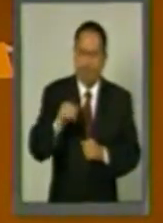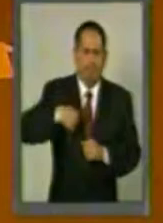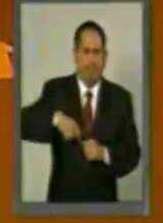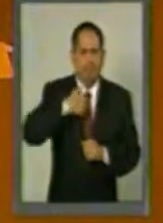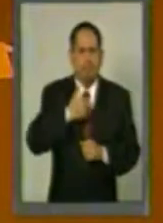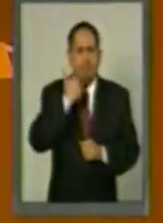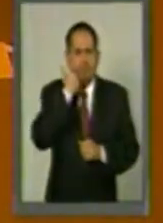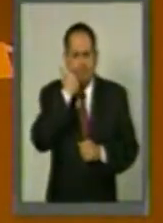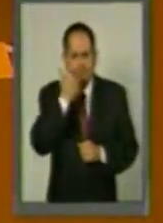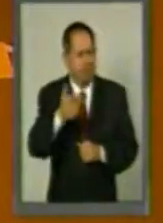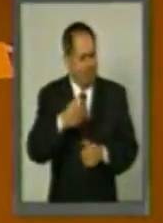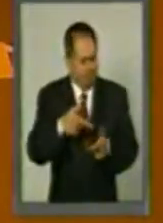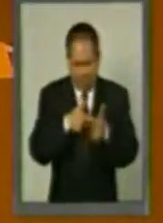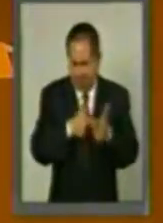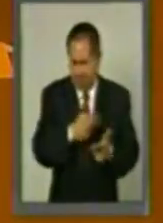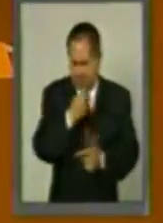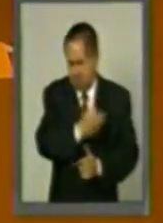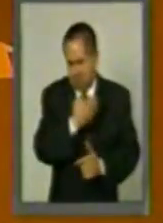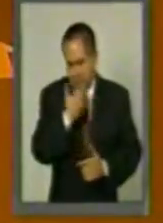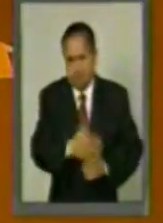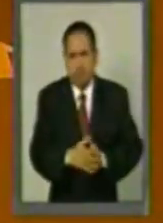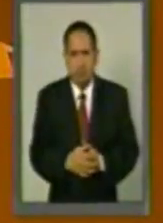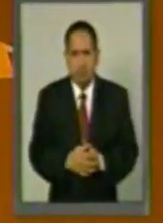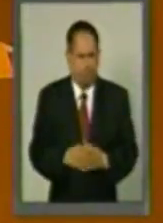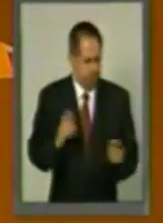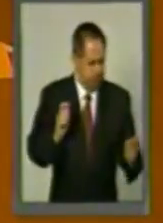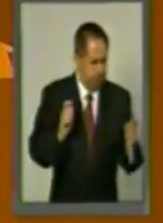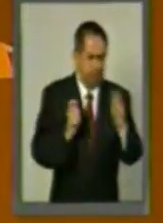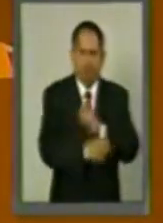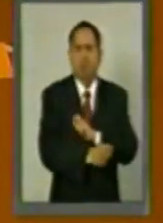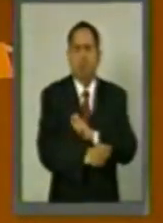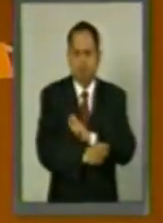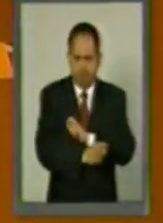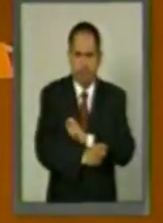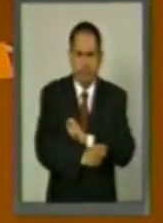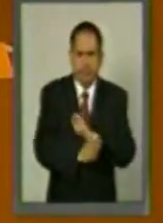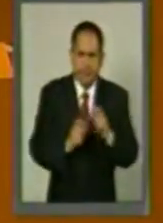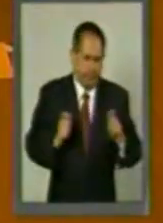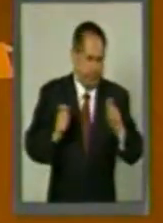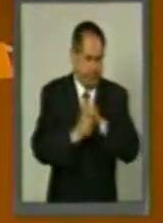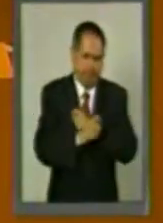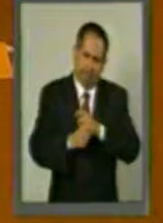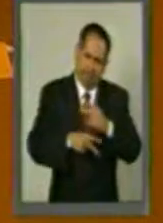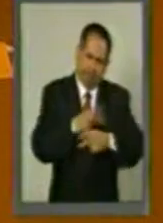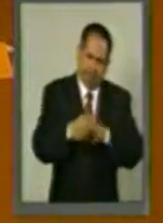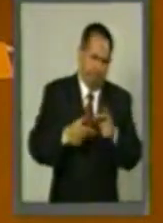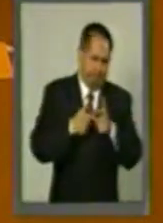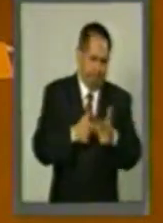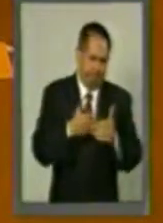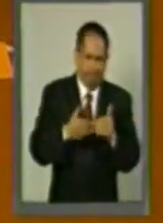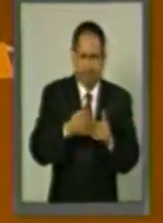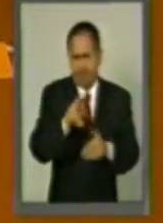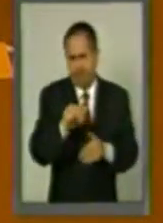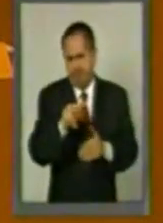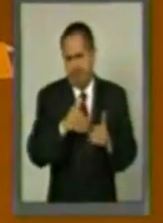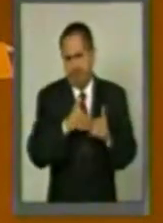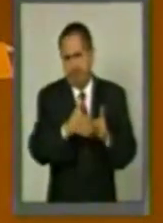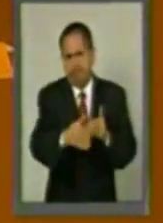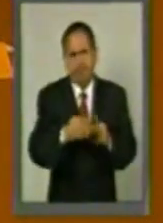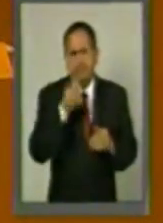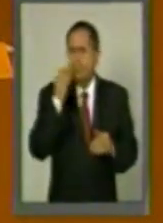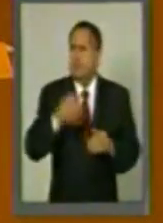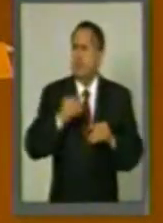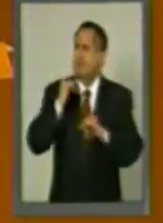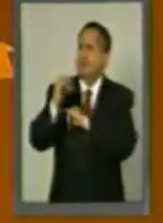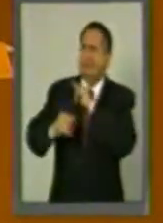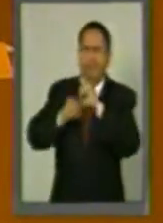procuramos constantemente. Transformaciones que estén en marcha y que a pesar de ese entorno